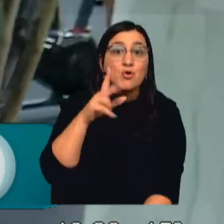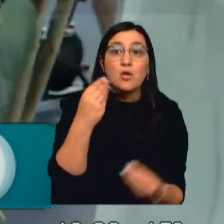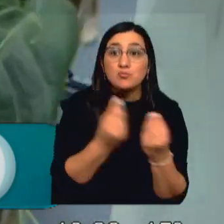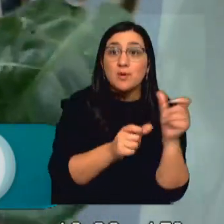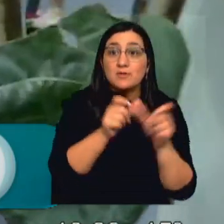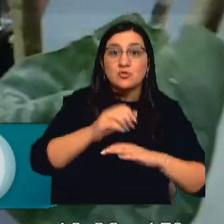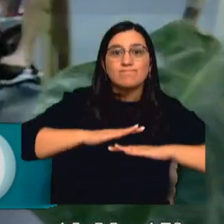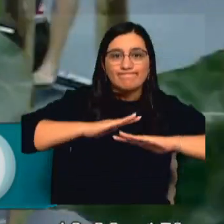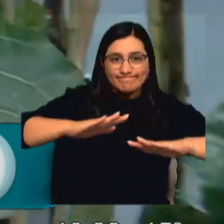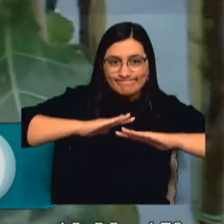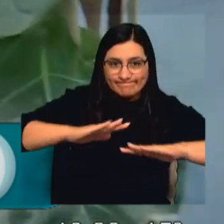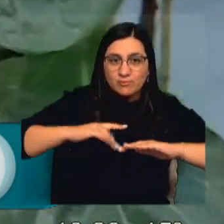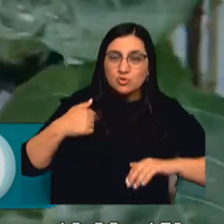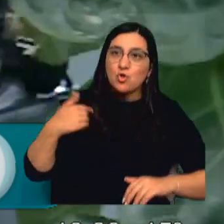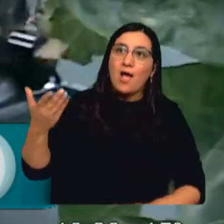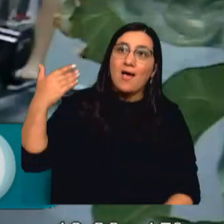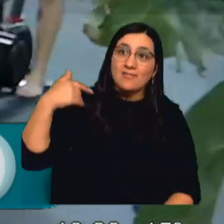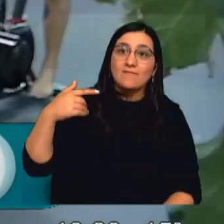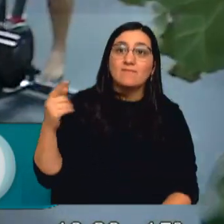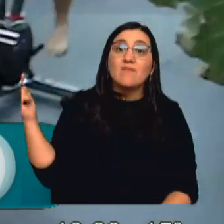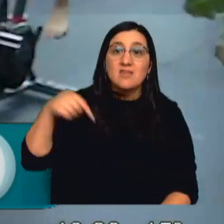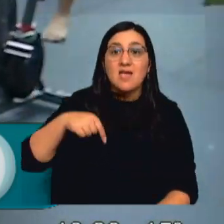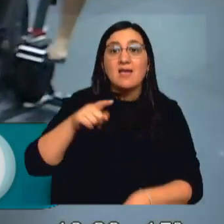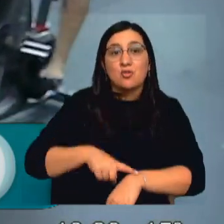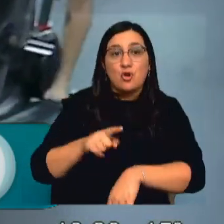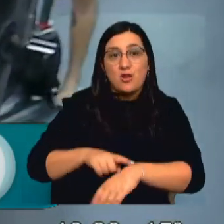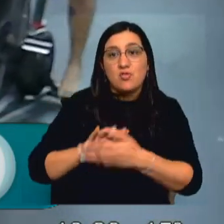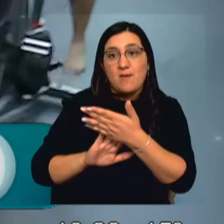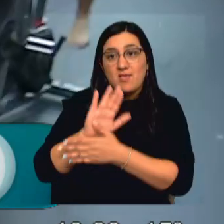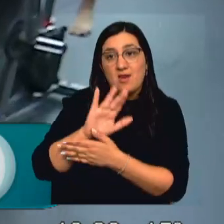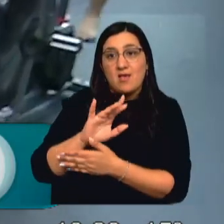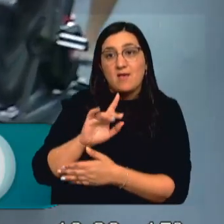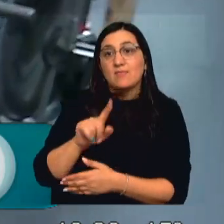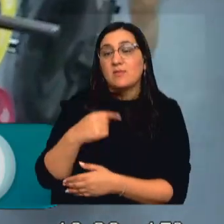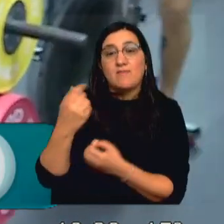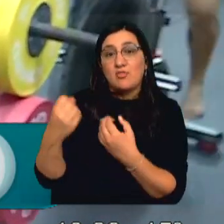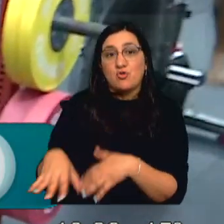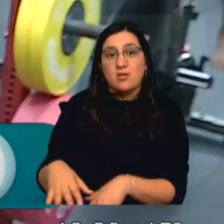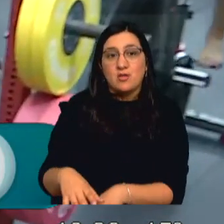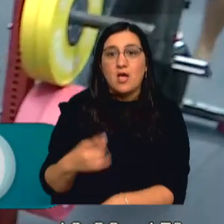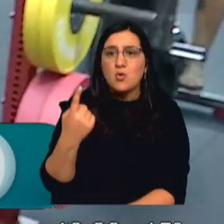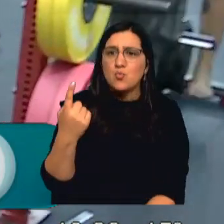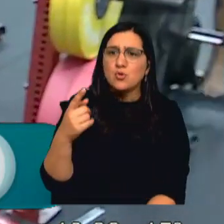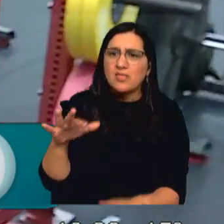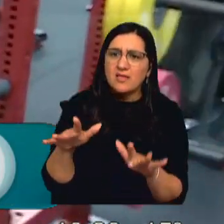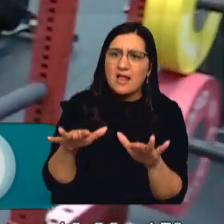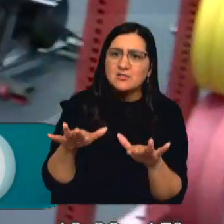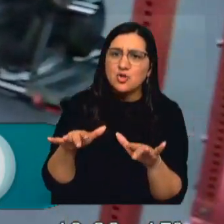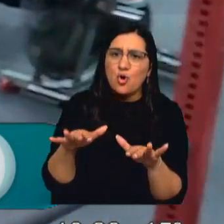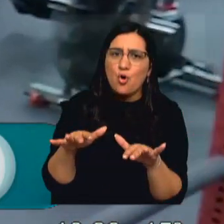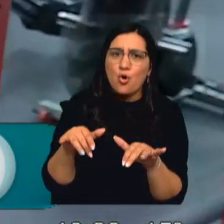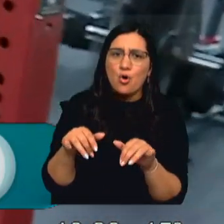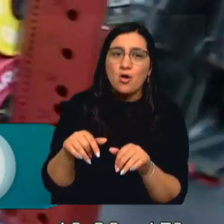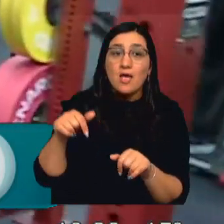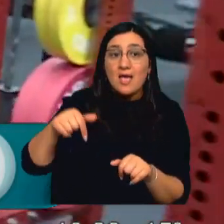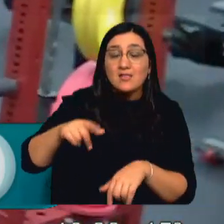gente entrenando hasta ahora. Yo antes solía venir a esta hora, era más del team mañana, los abandoné. Hay uno descalzo. Por obvias razones, ¿no? Porque estoy acá. A esta hora baja un